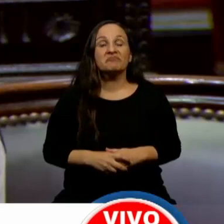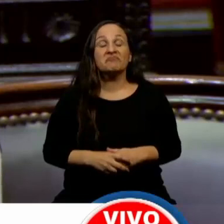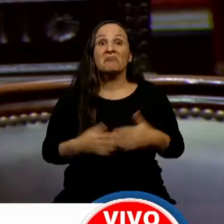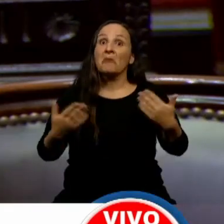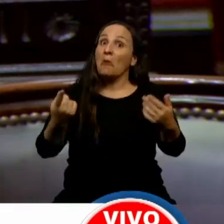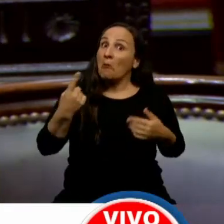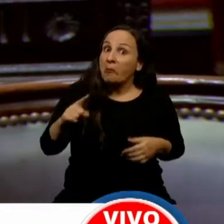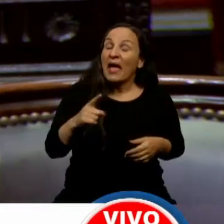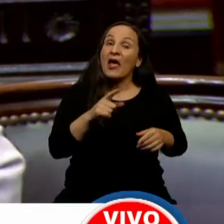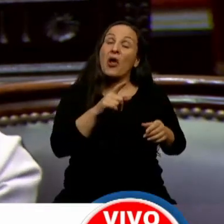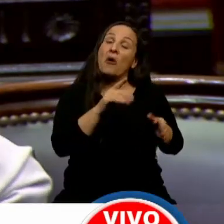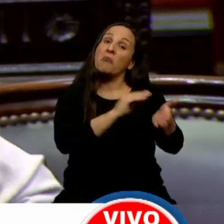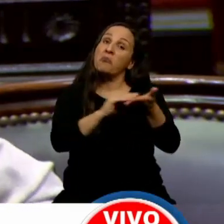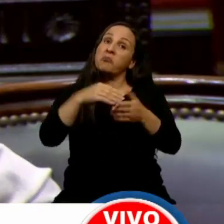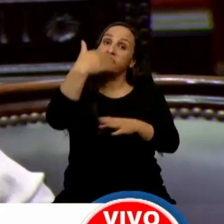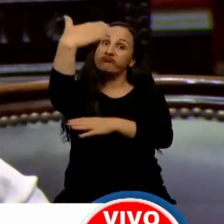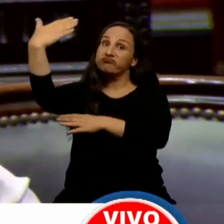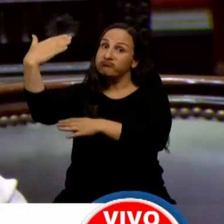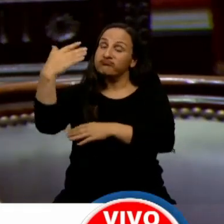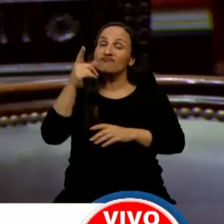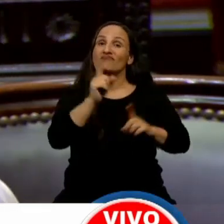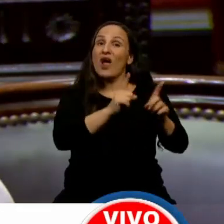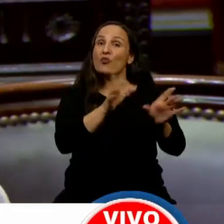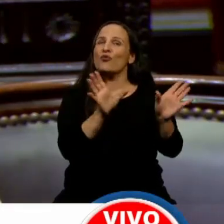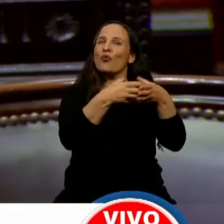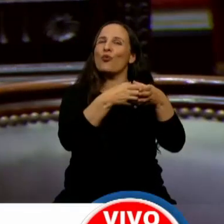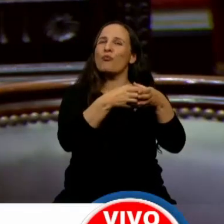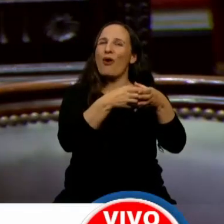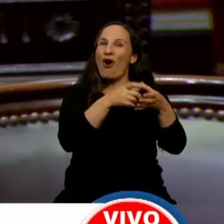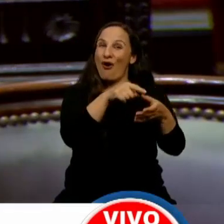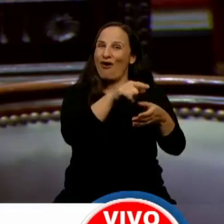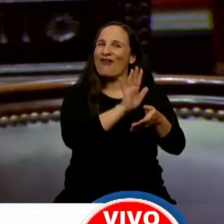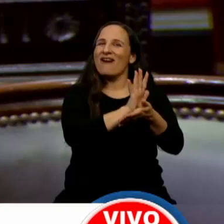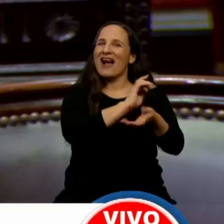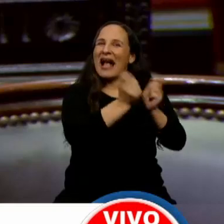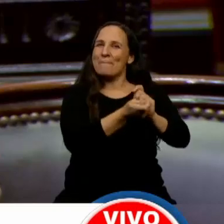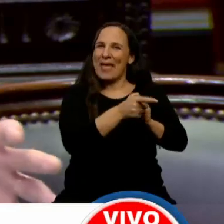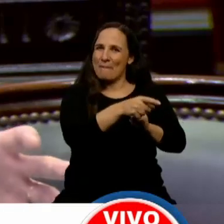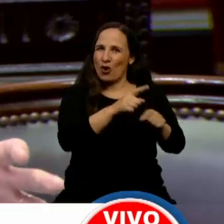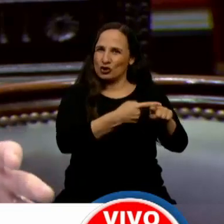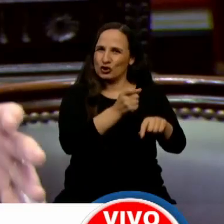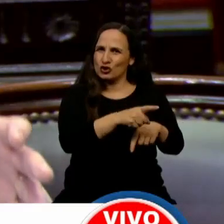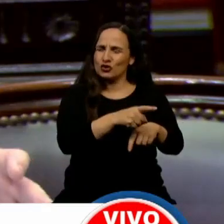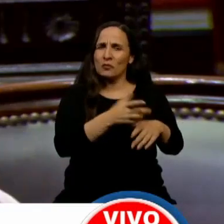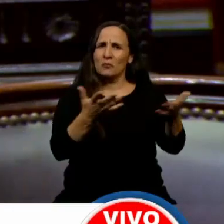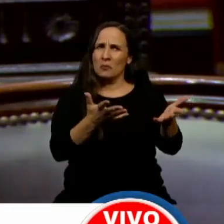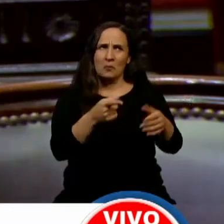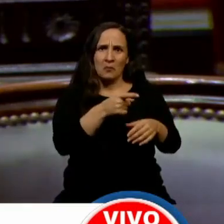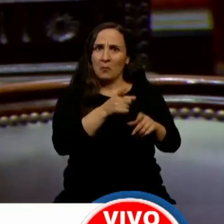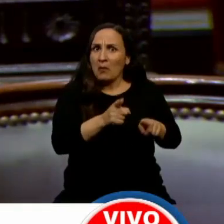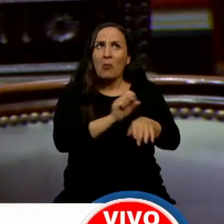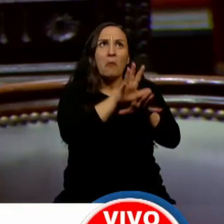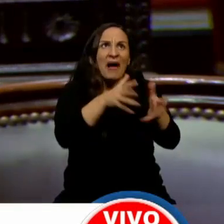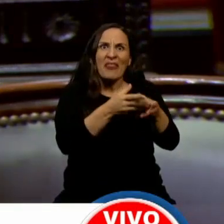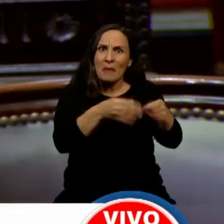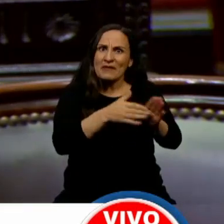escuchar algunos de los discursos de referentes de Cambiemos, que fueron un poco un extracto de lo que han hecho desde que comenzó la